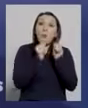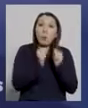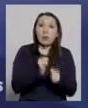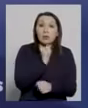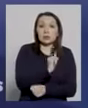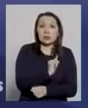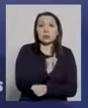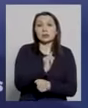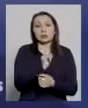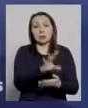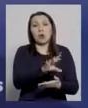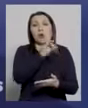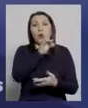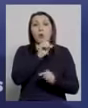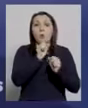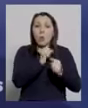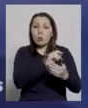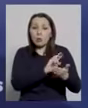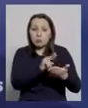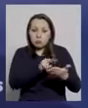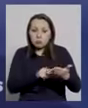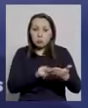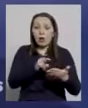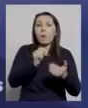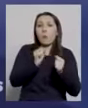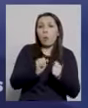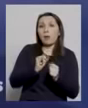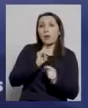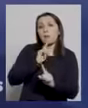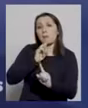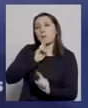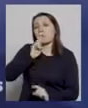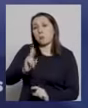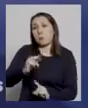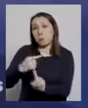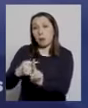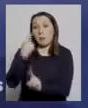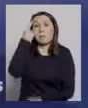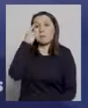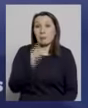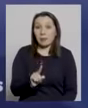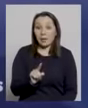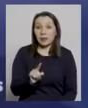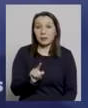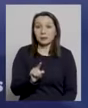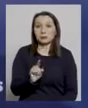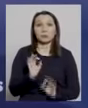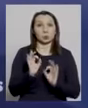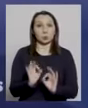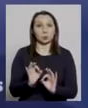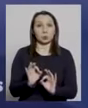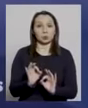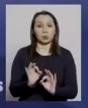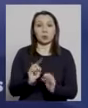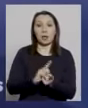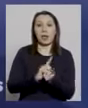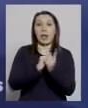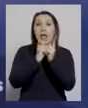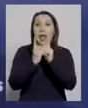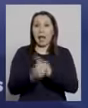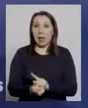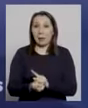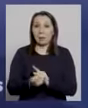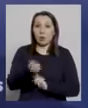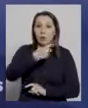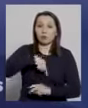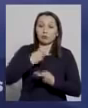podamos a las cuales podamos darle una respuesta positiva. Pero justamente el cambio